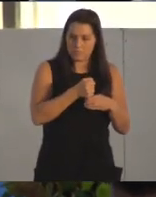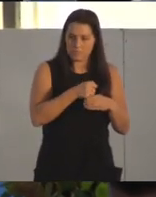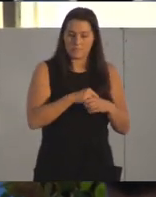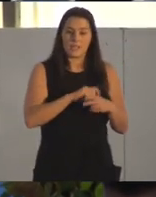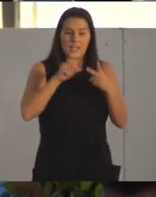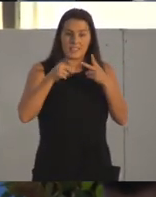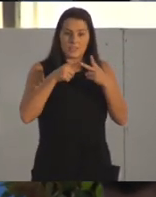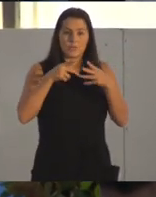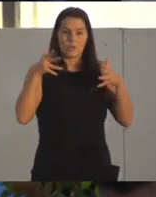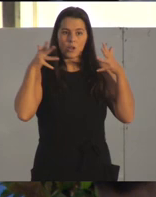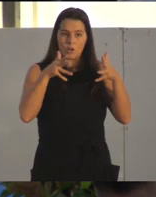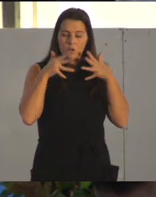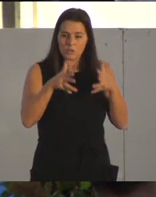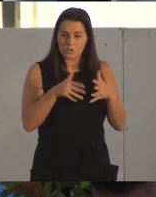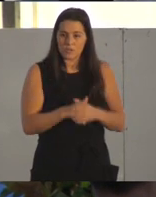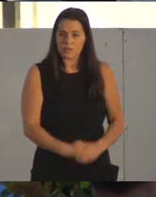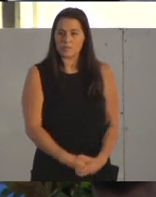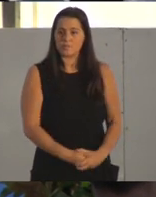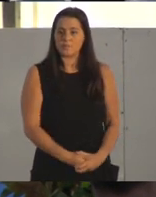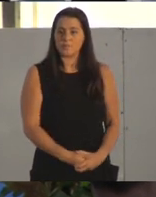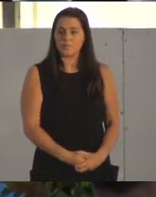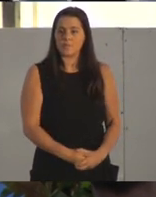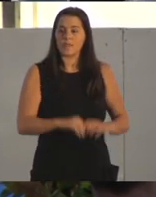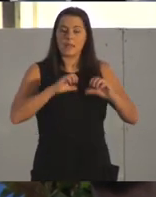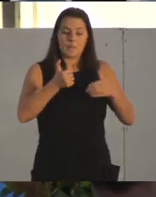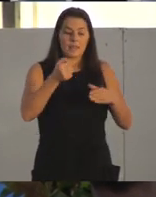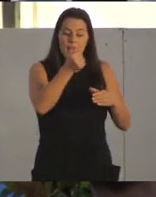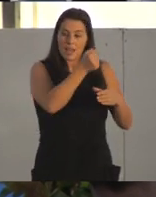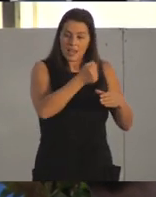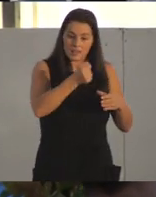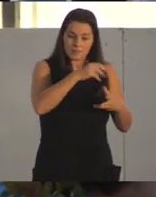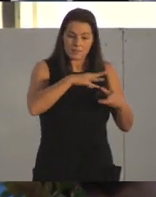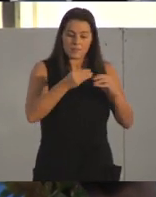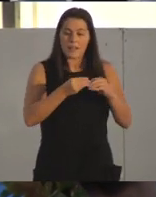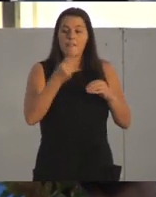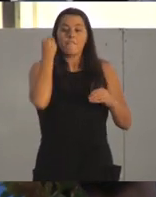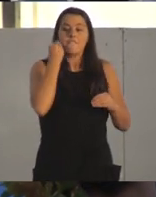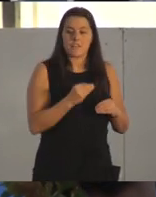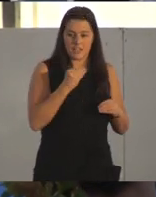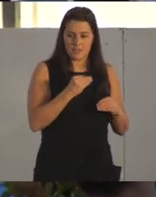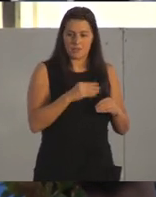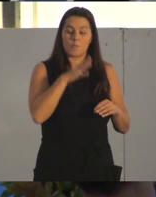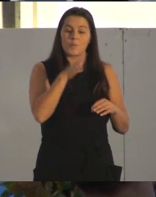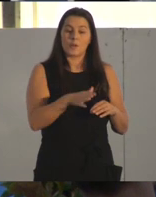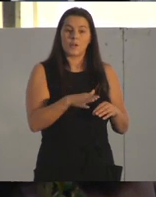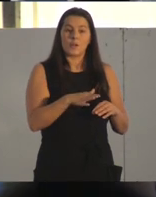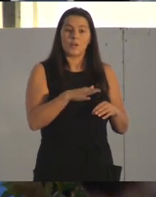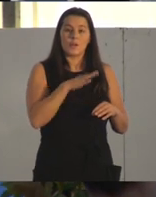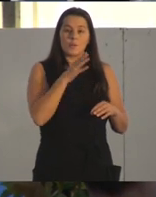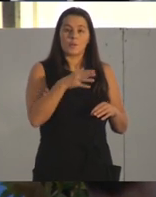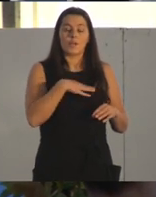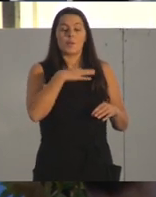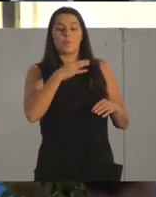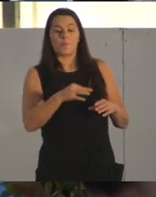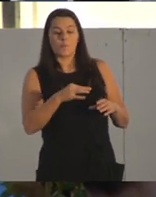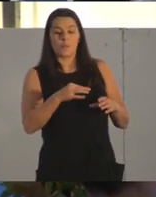Como segunda recomendación sería pues, que comencéis a texturizar los alimentos fríos. ¿Por qué? Porque a lo mejor no tenéis el abatidor en un